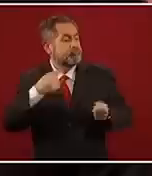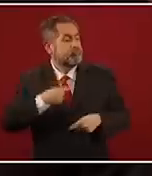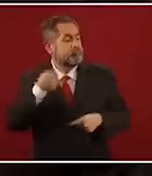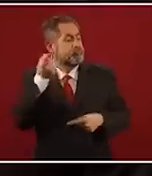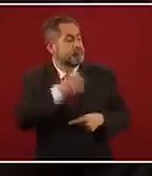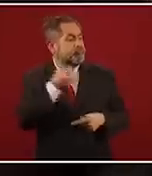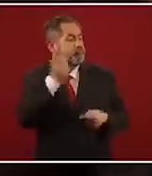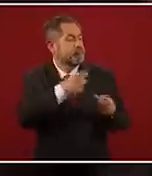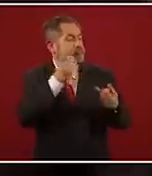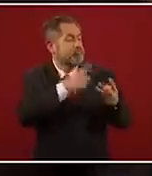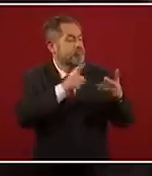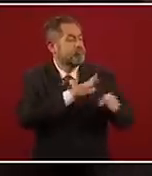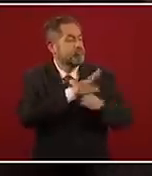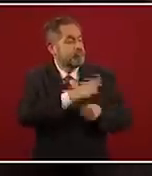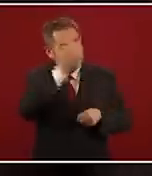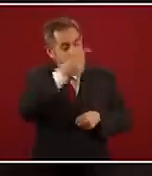pública.